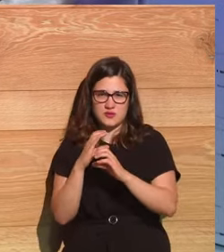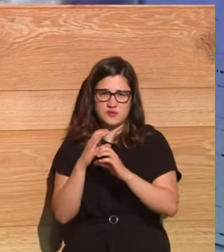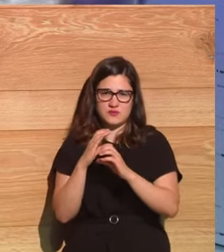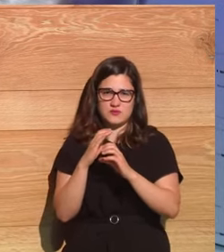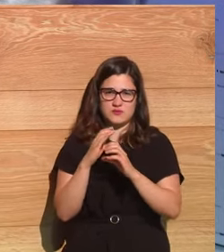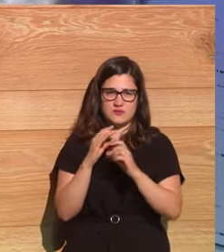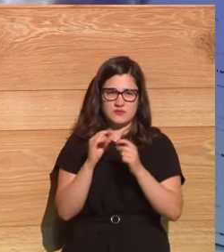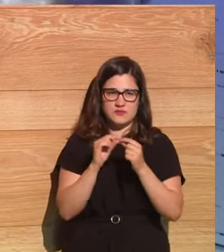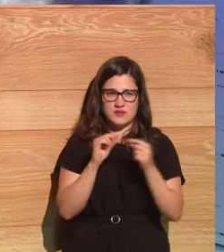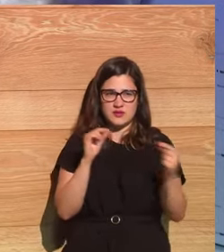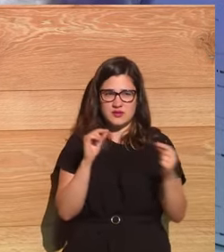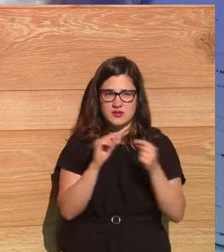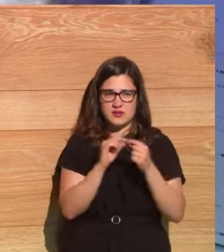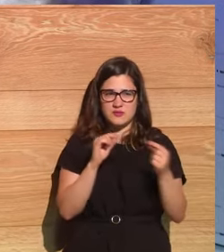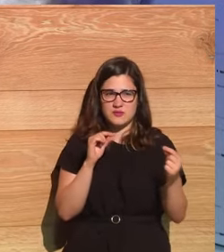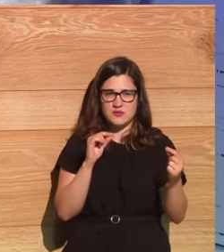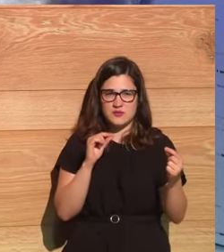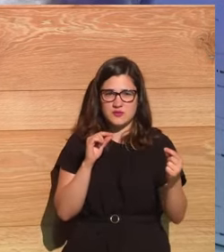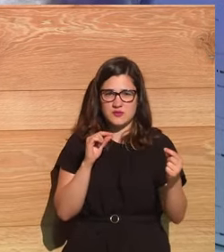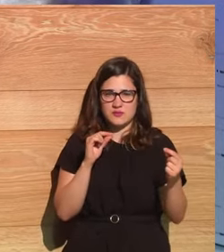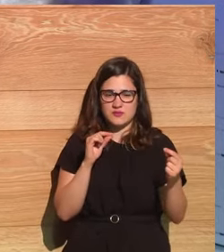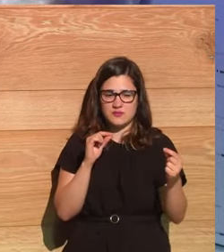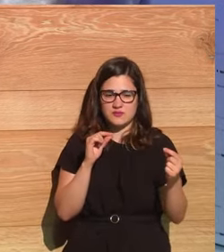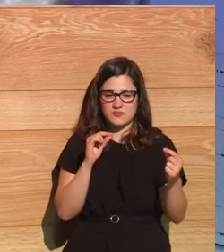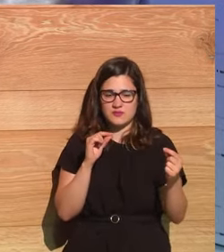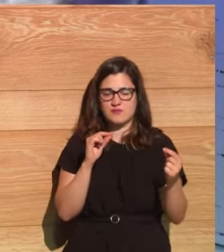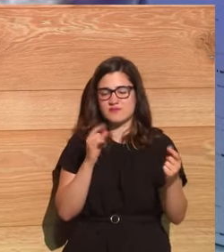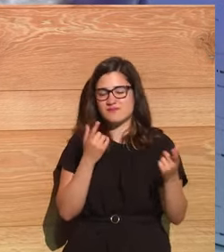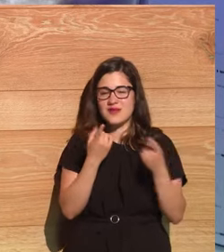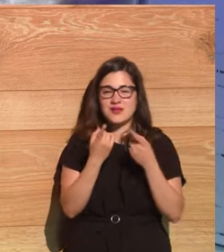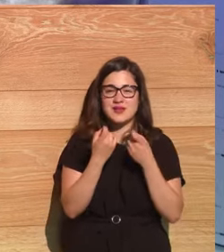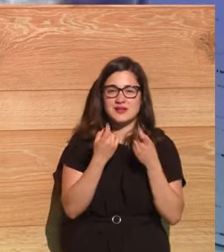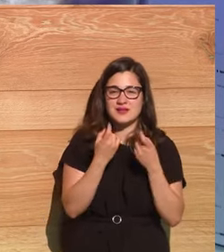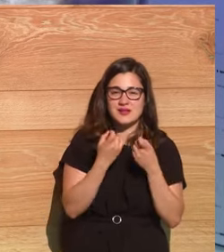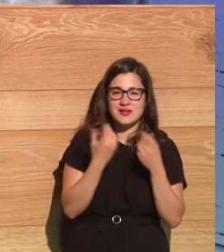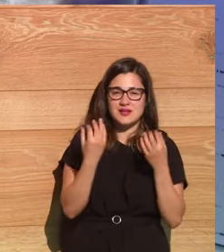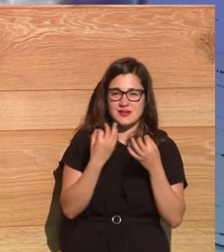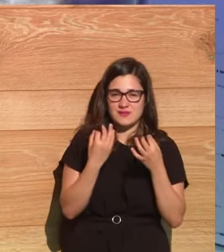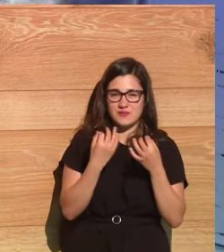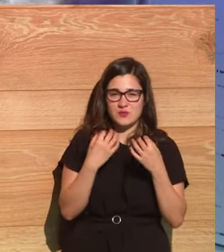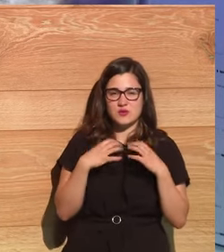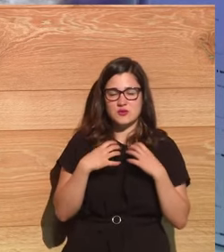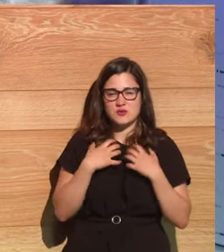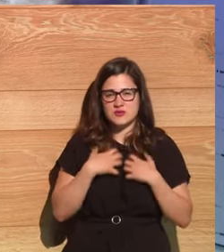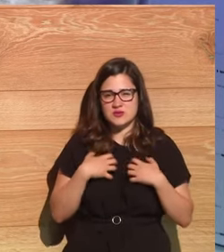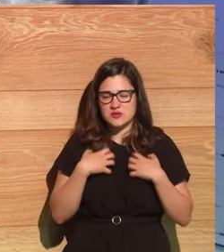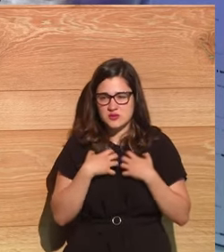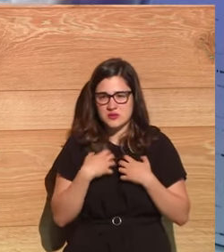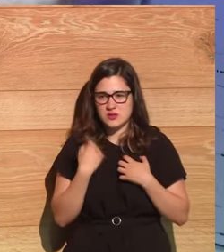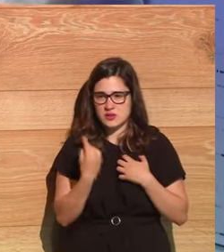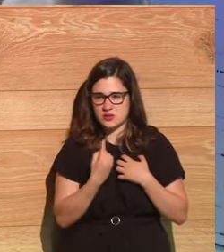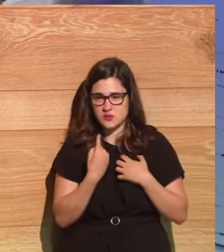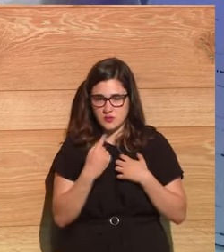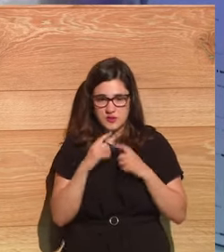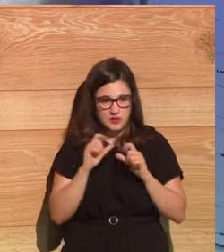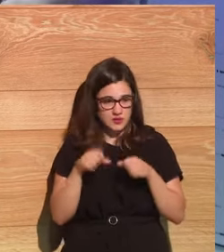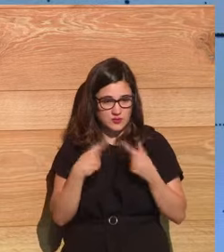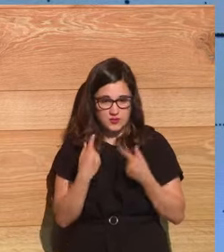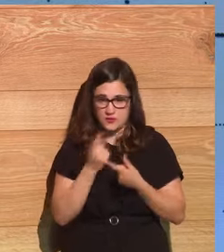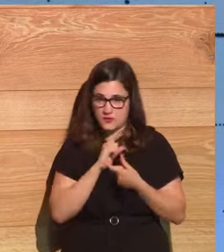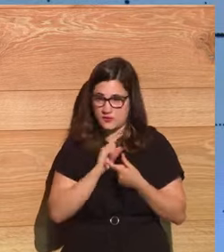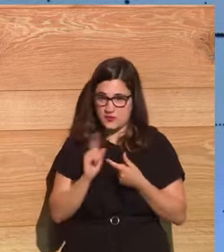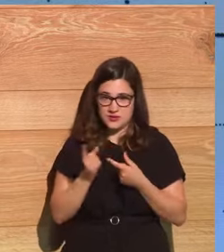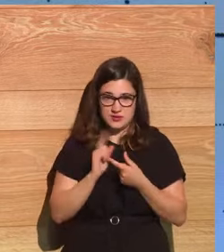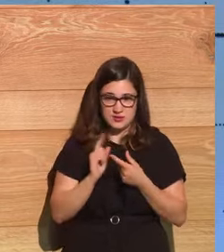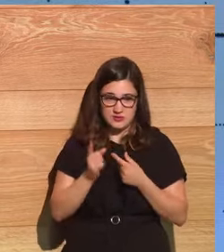de extremos tribales, y de, pues es un poco esa necesidad de, por una parte, la frustración de estar solos, que fue antinatural para muchos de